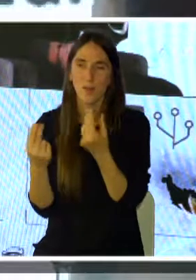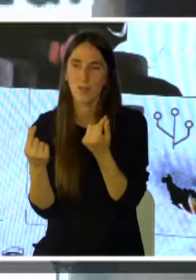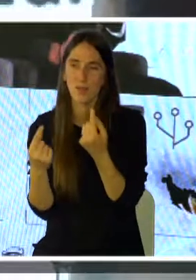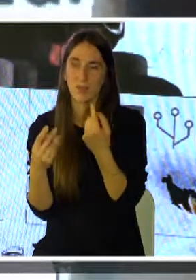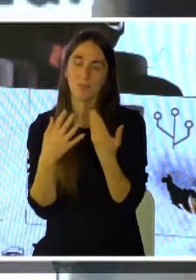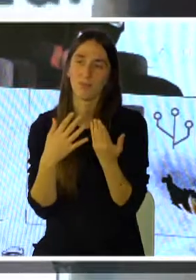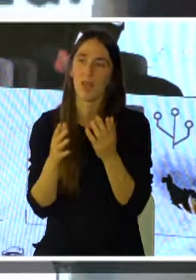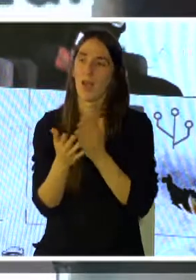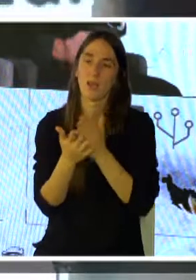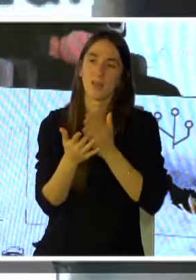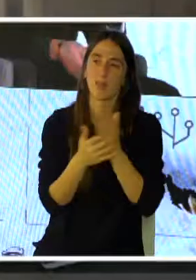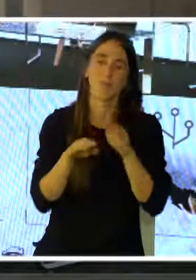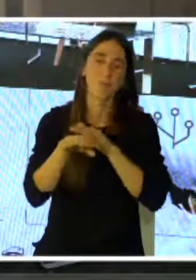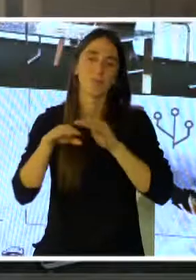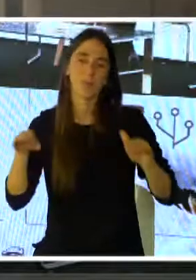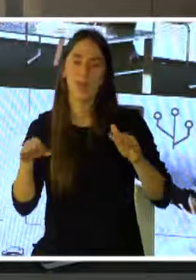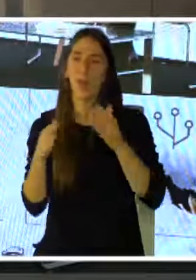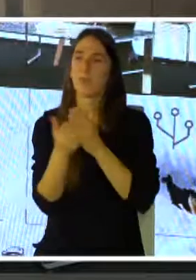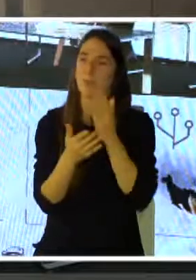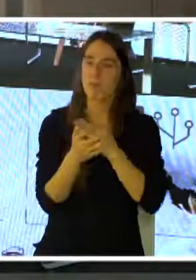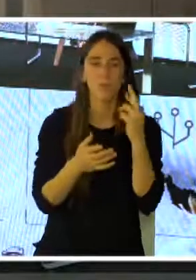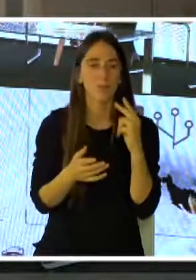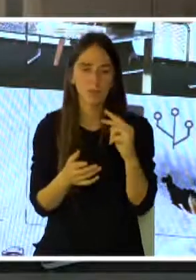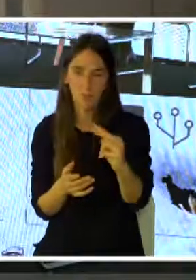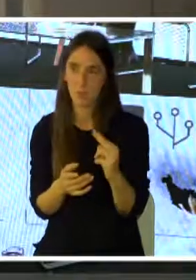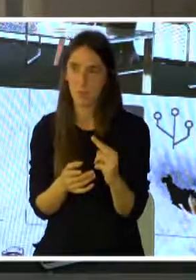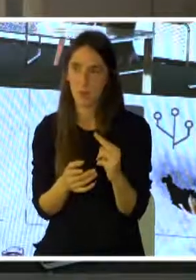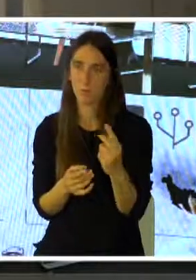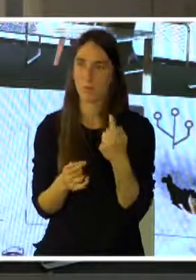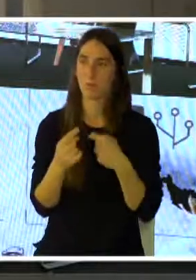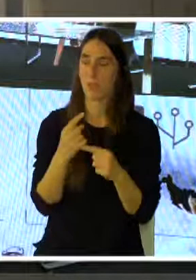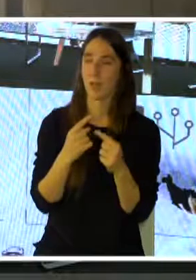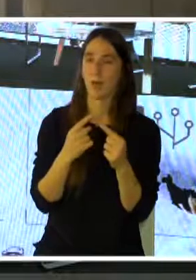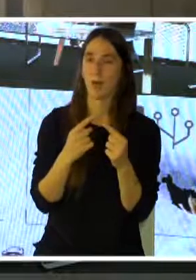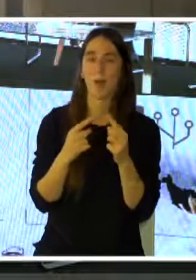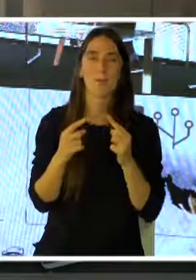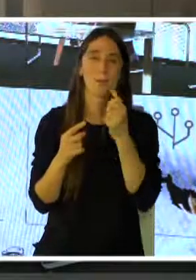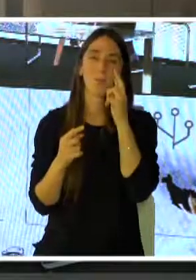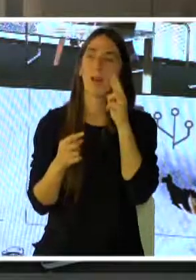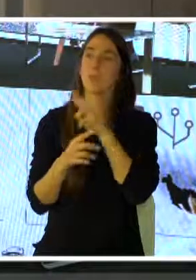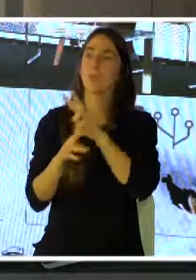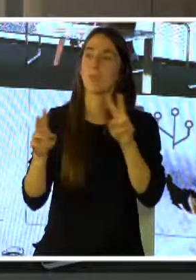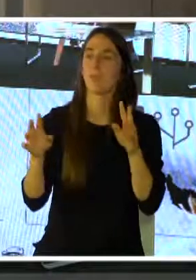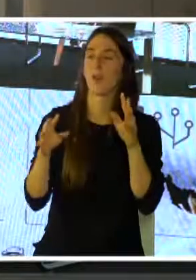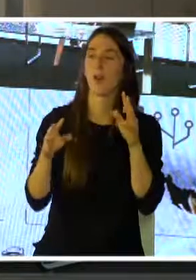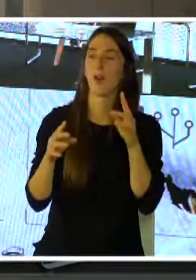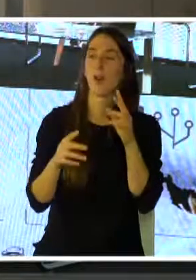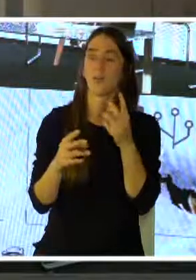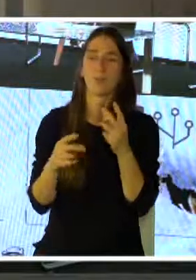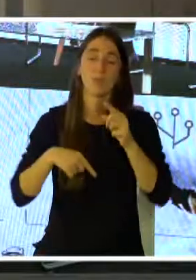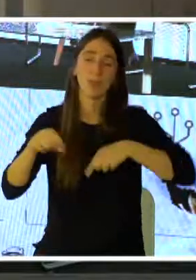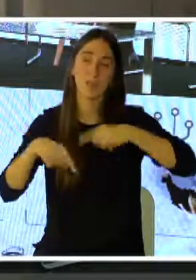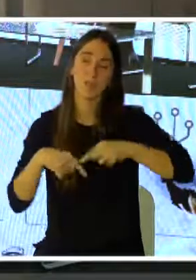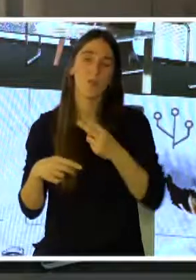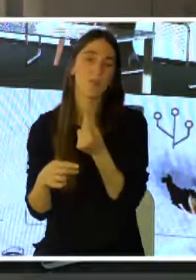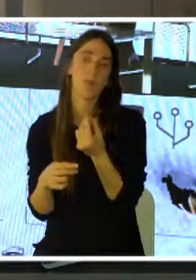más o menos siempre estables y siempre se hace lo mismo. Como que en una primera mirada, la gestión financiera